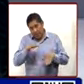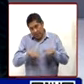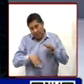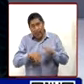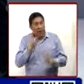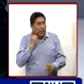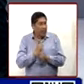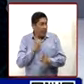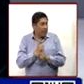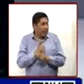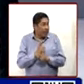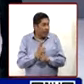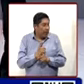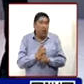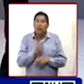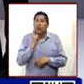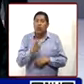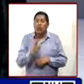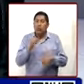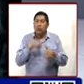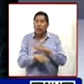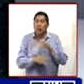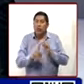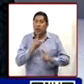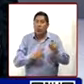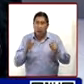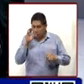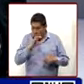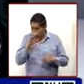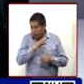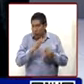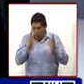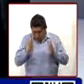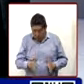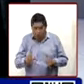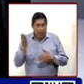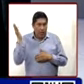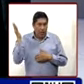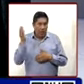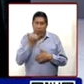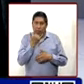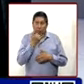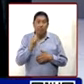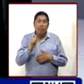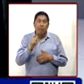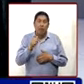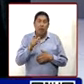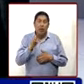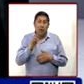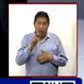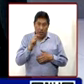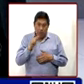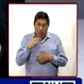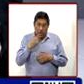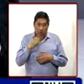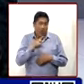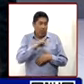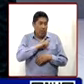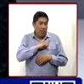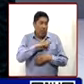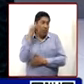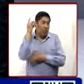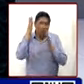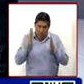Exacto. ¿No? A ver, usted puede entrar a cualquier buscador de aplicaciones, ahí está Alerta Juliana, dice Policía Boliviana y